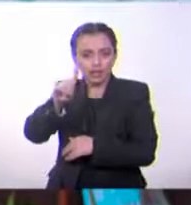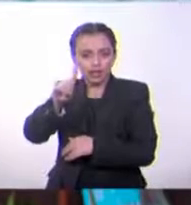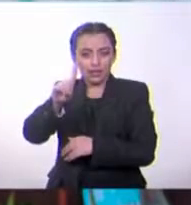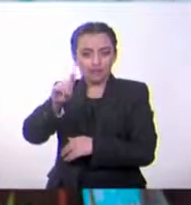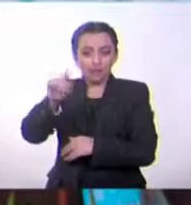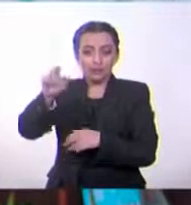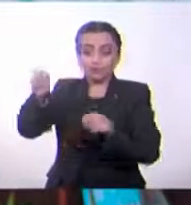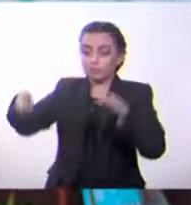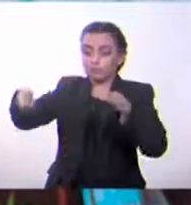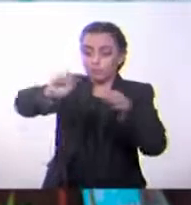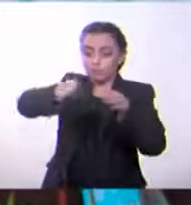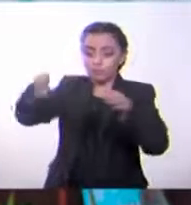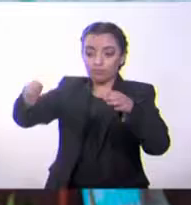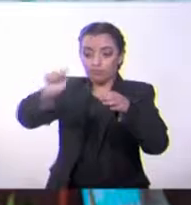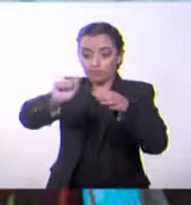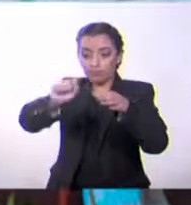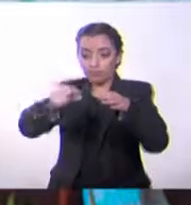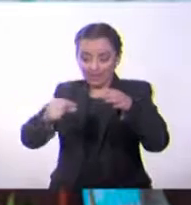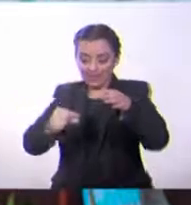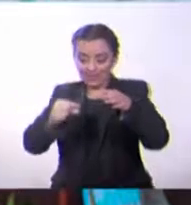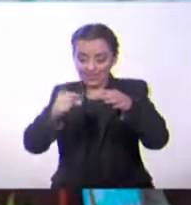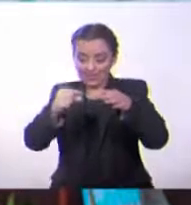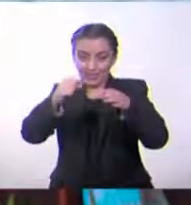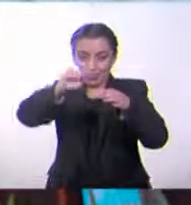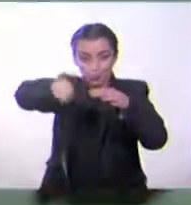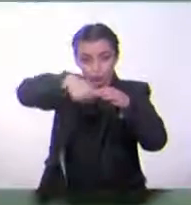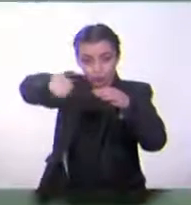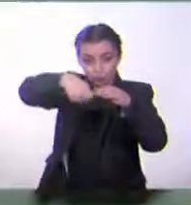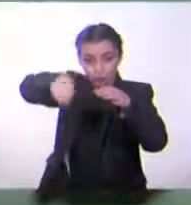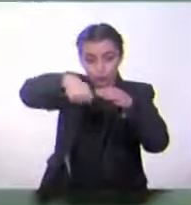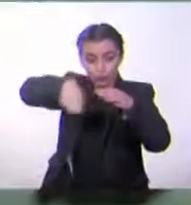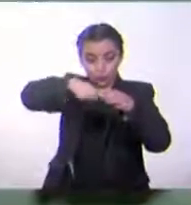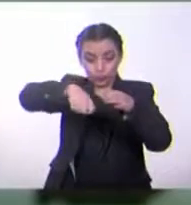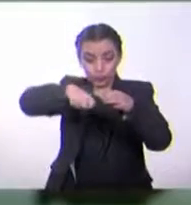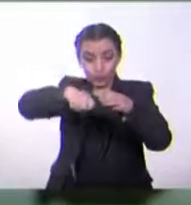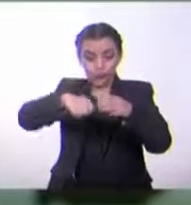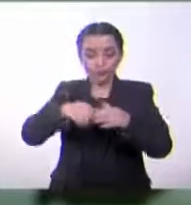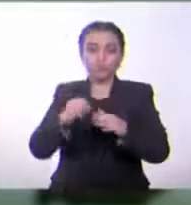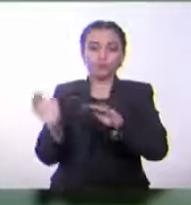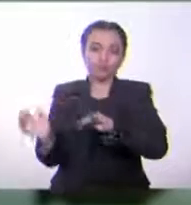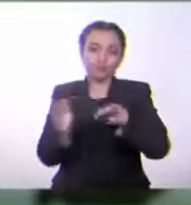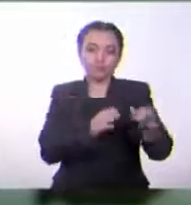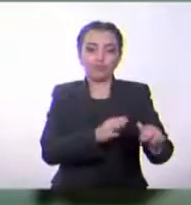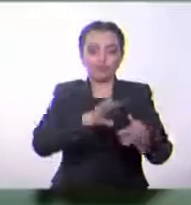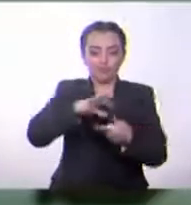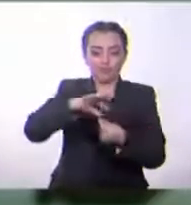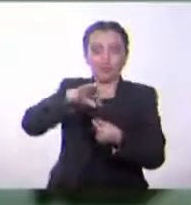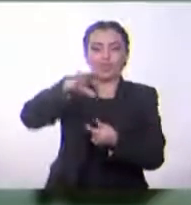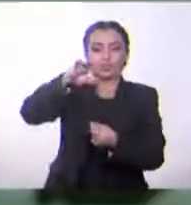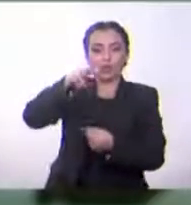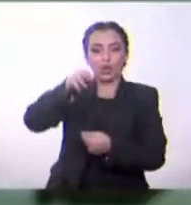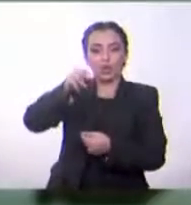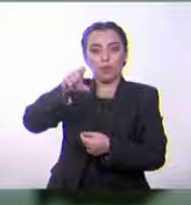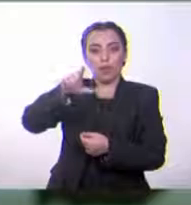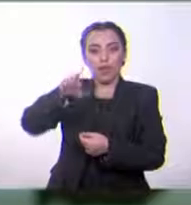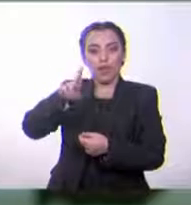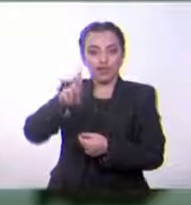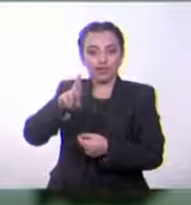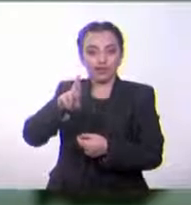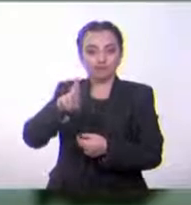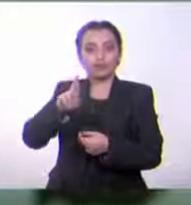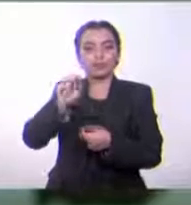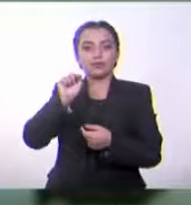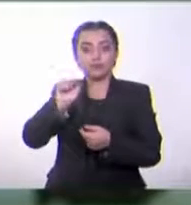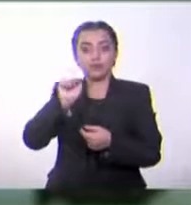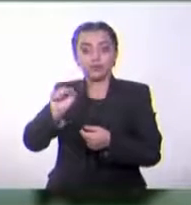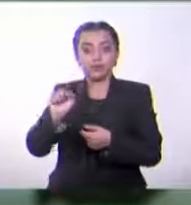entre los kilogramos de solvente. Finalmente estudiamos la fracción molar, que es la relación entre los